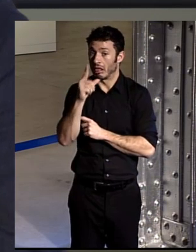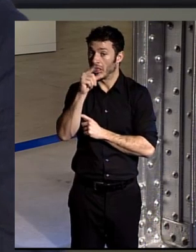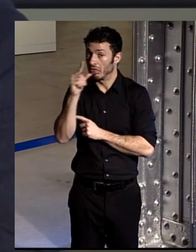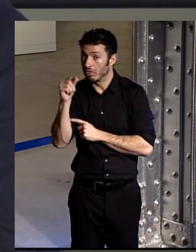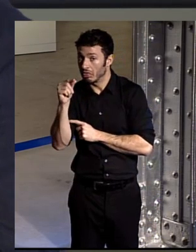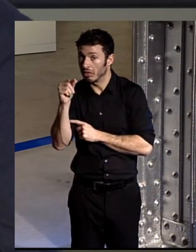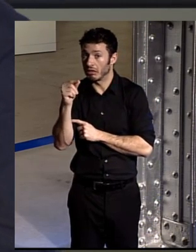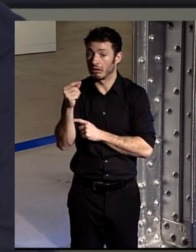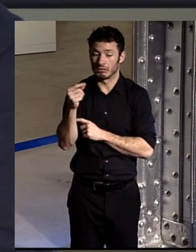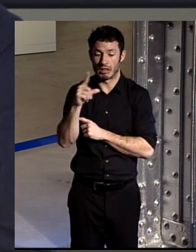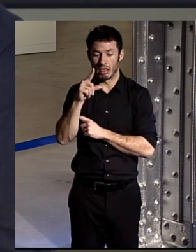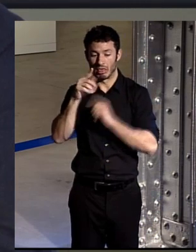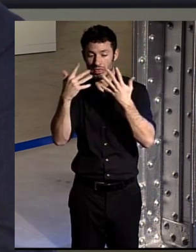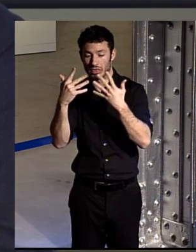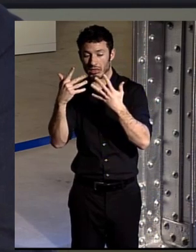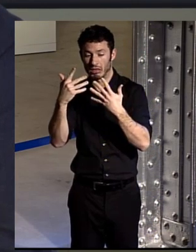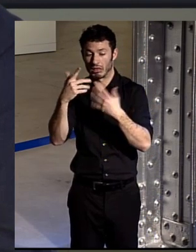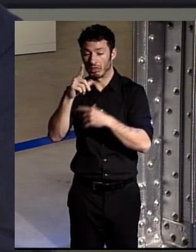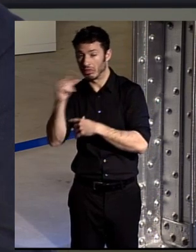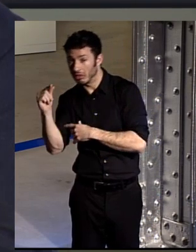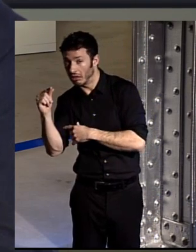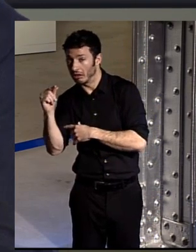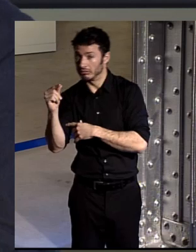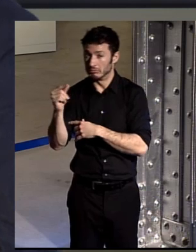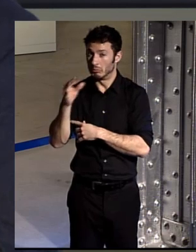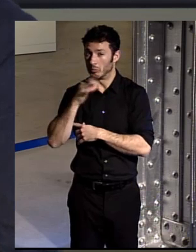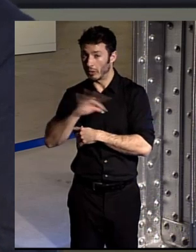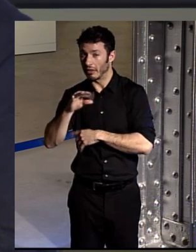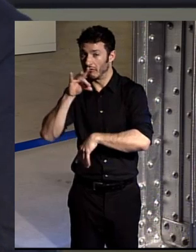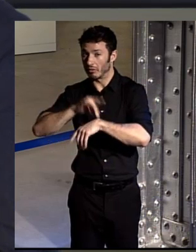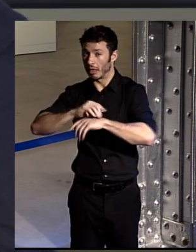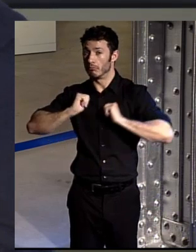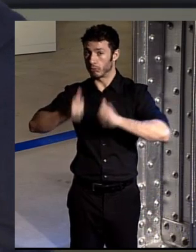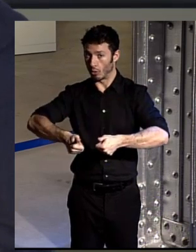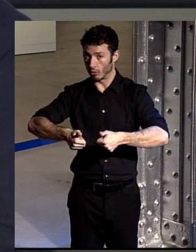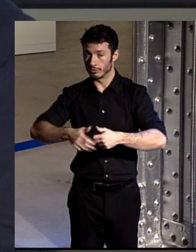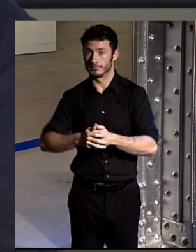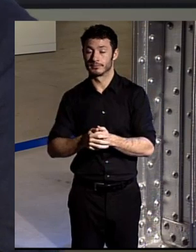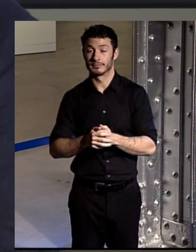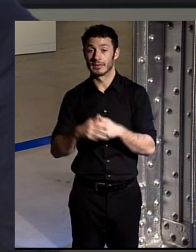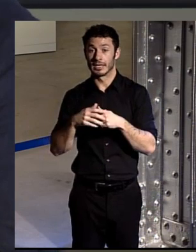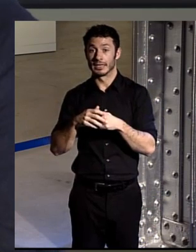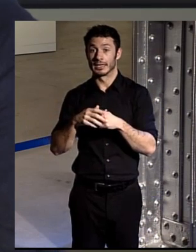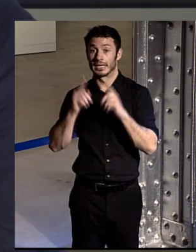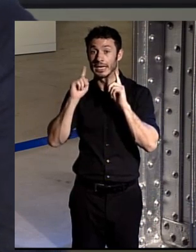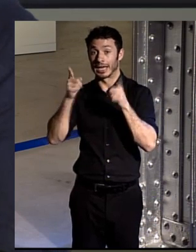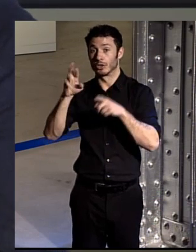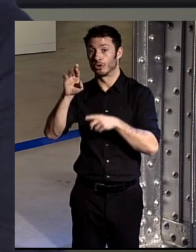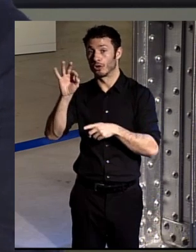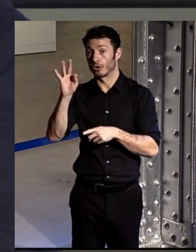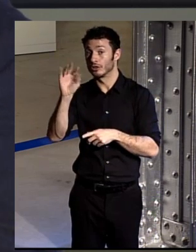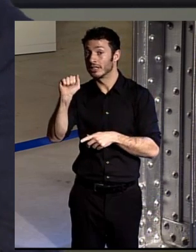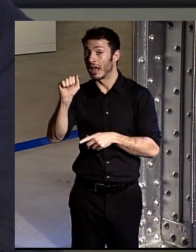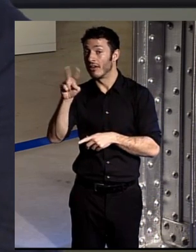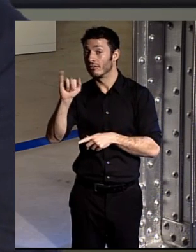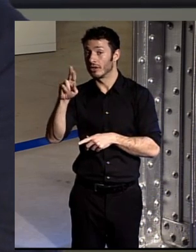partículas pueden producir, pueden iniciar la infección. En el caso de los rotavirus, que como digo, te producen